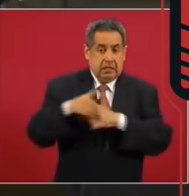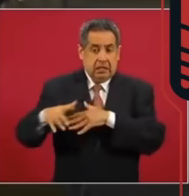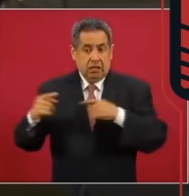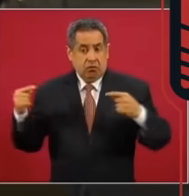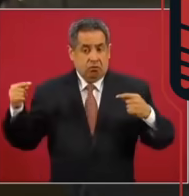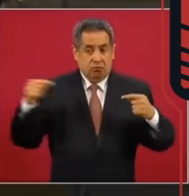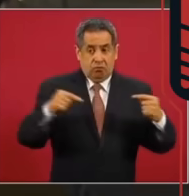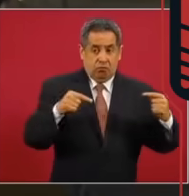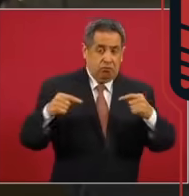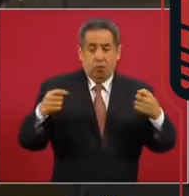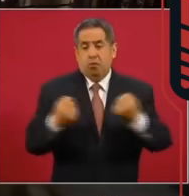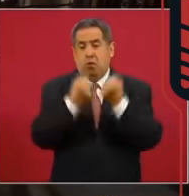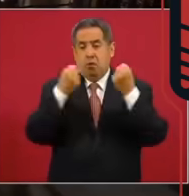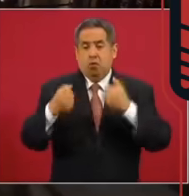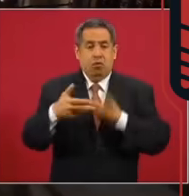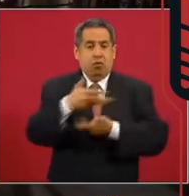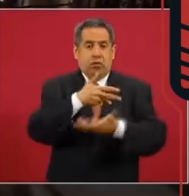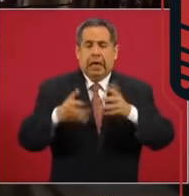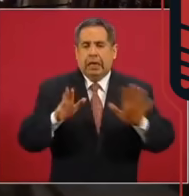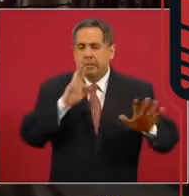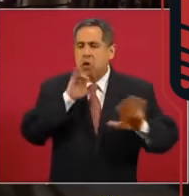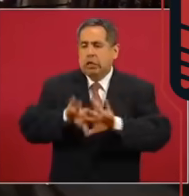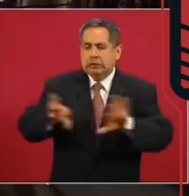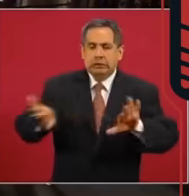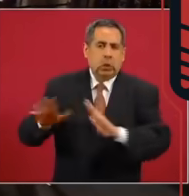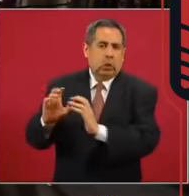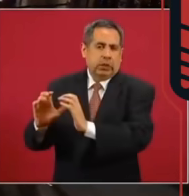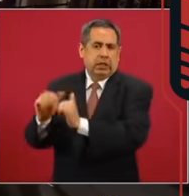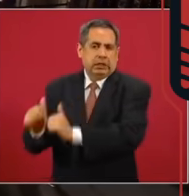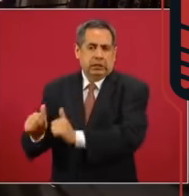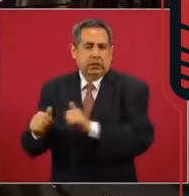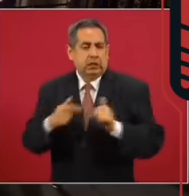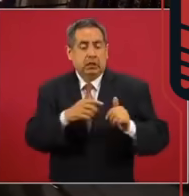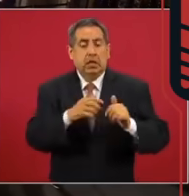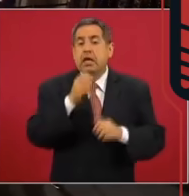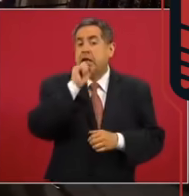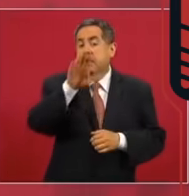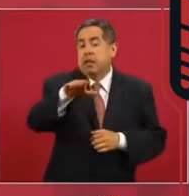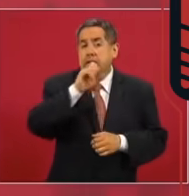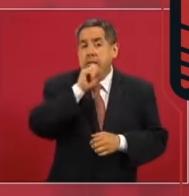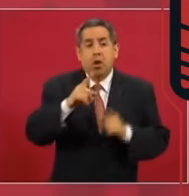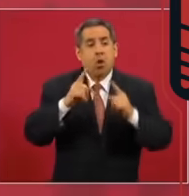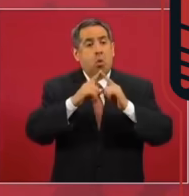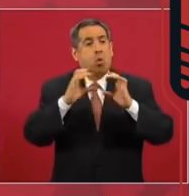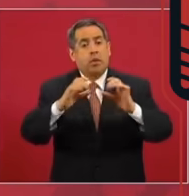y el cuidado de la catedral.